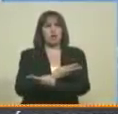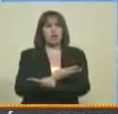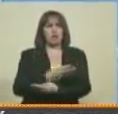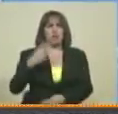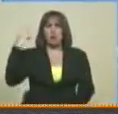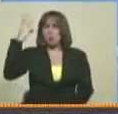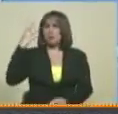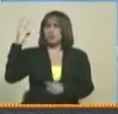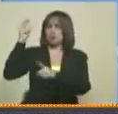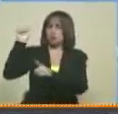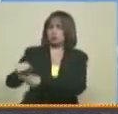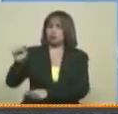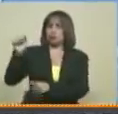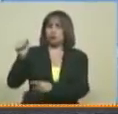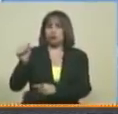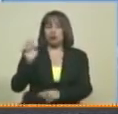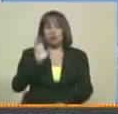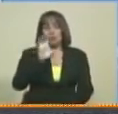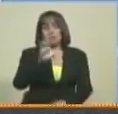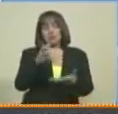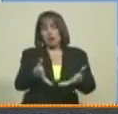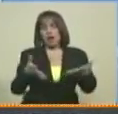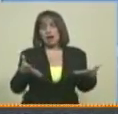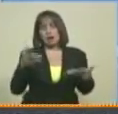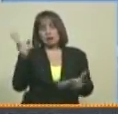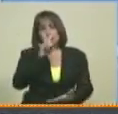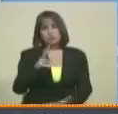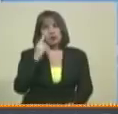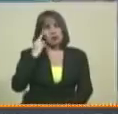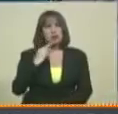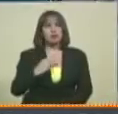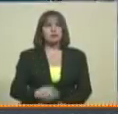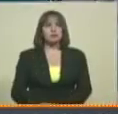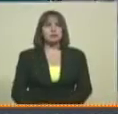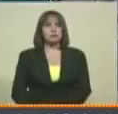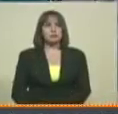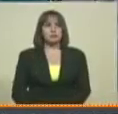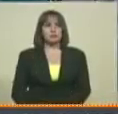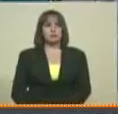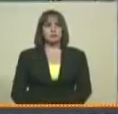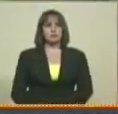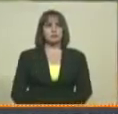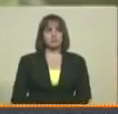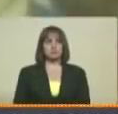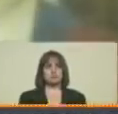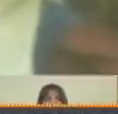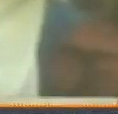Washington, victoria de la patria bolivariana. Adelante, video.